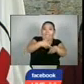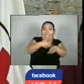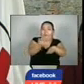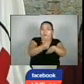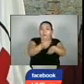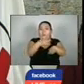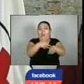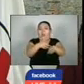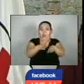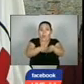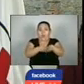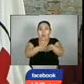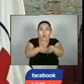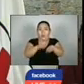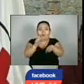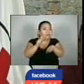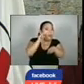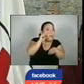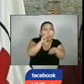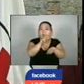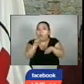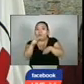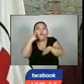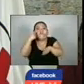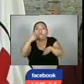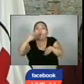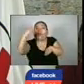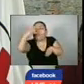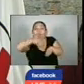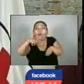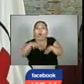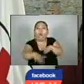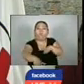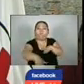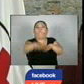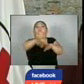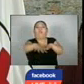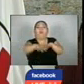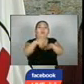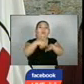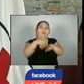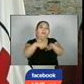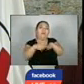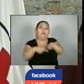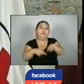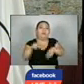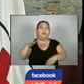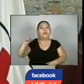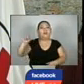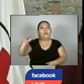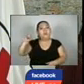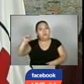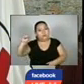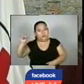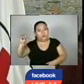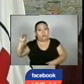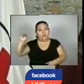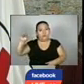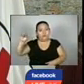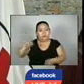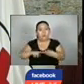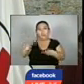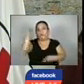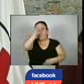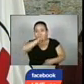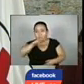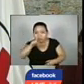no lograron identificar que había una inundación en lo que es la vía terrestre, en este caso la colonia Las Américas, en Lourdes